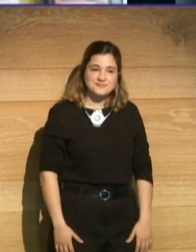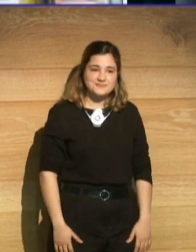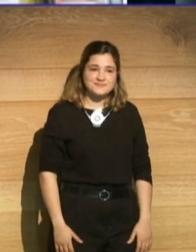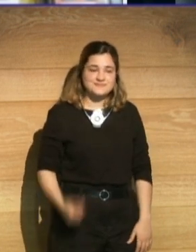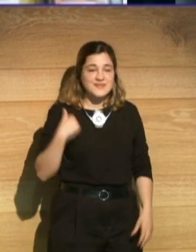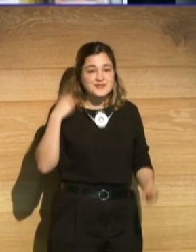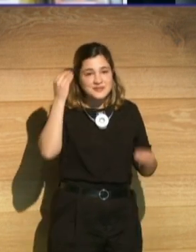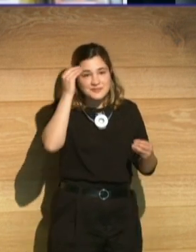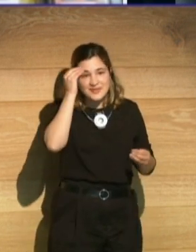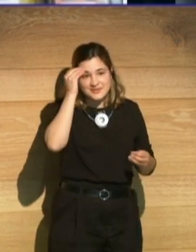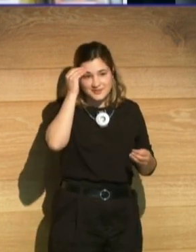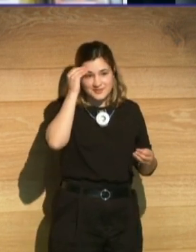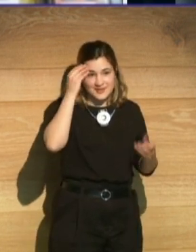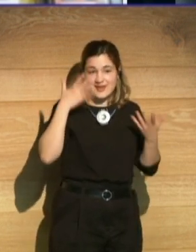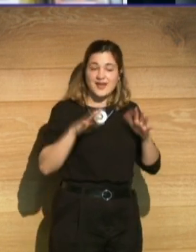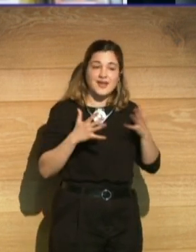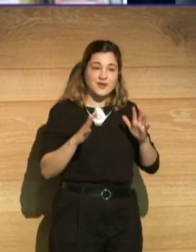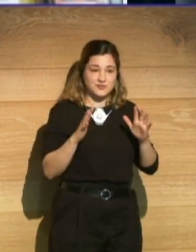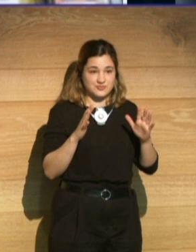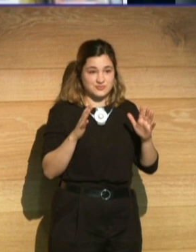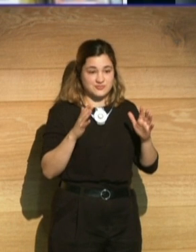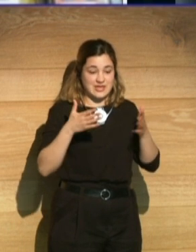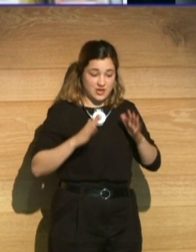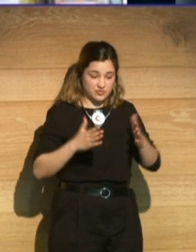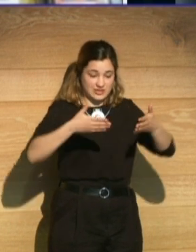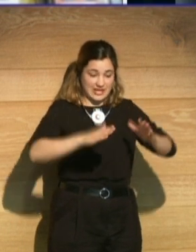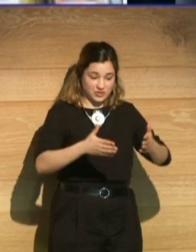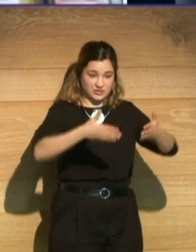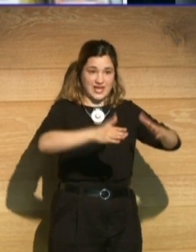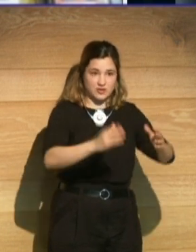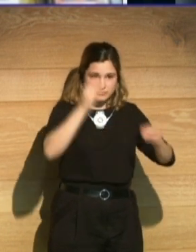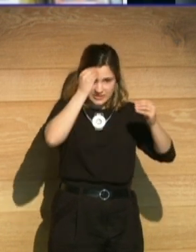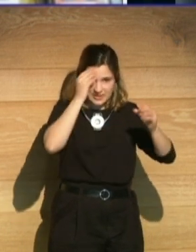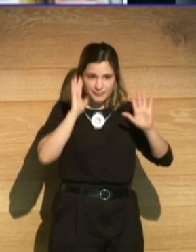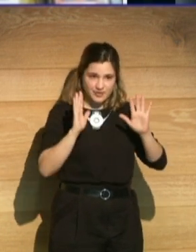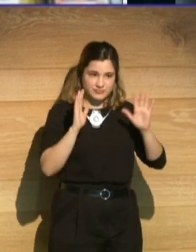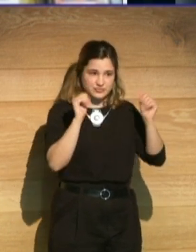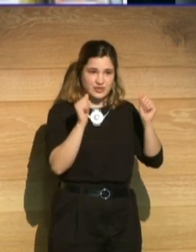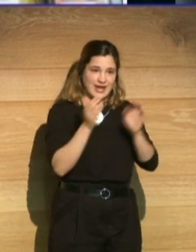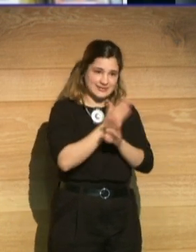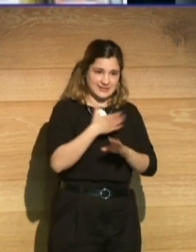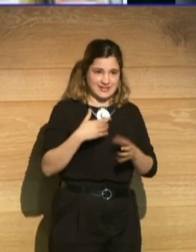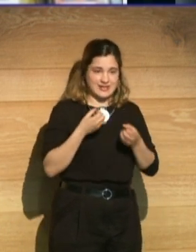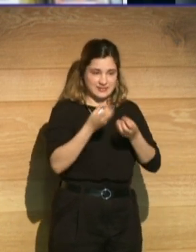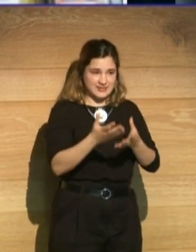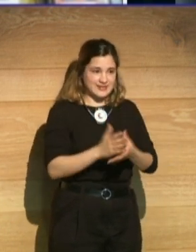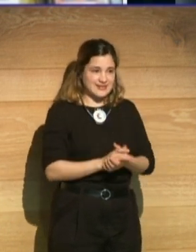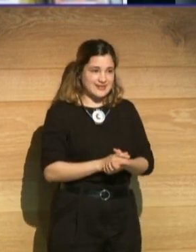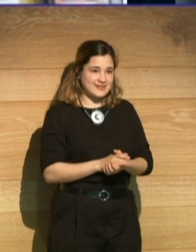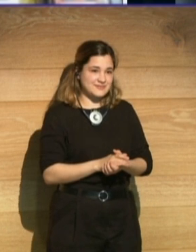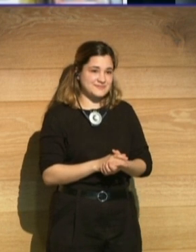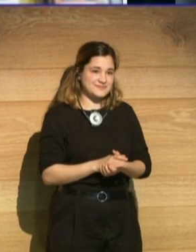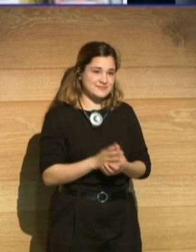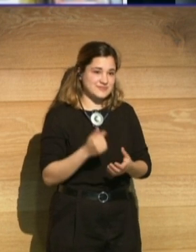yo creo que pensarán en ello nuestros hijos y los hijos de nuestros hijos. Pero antes de saludarnos, os quería decir una cosa. No